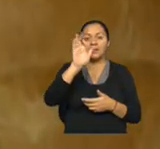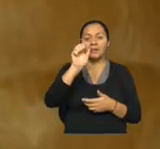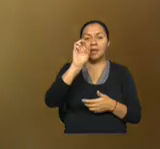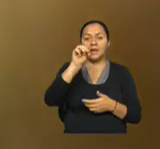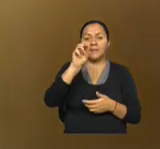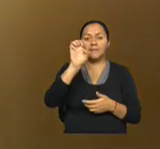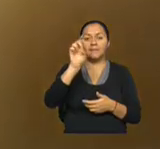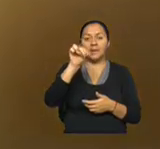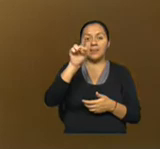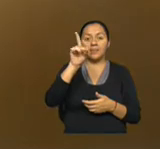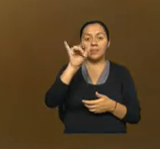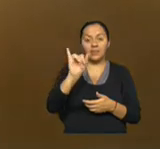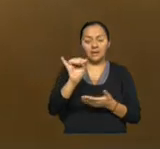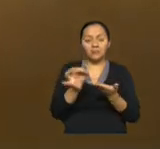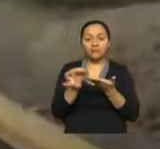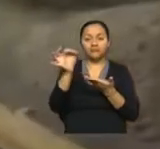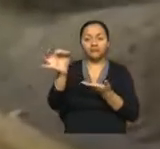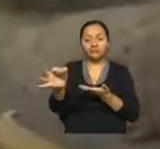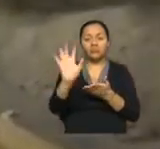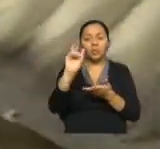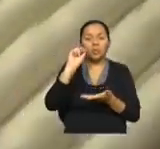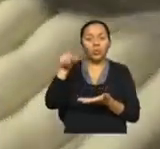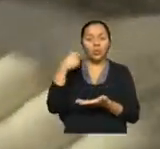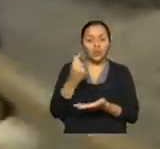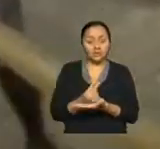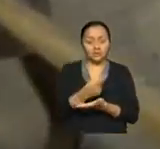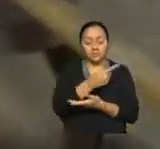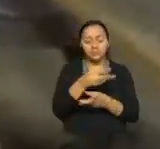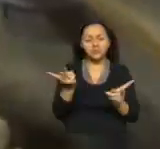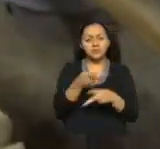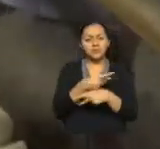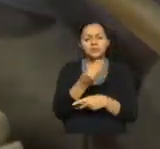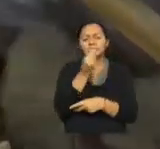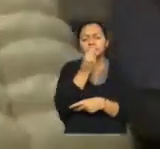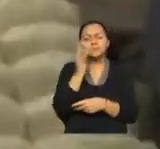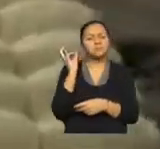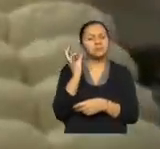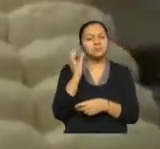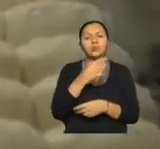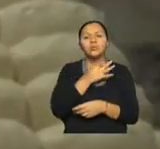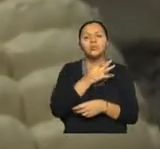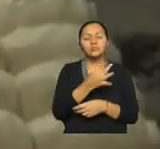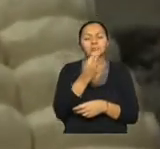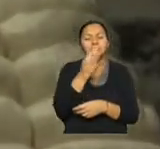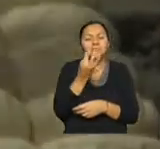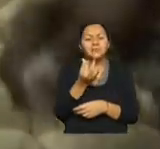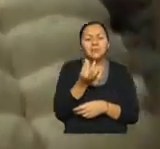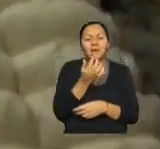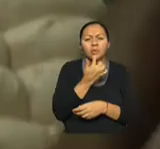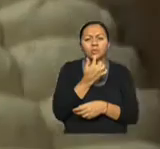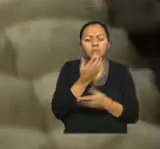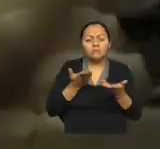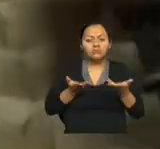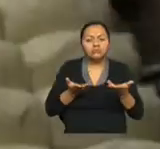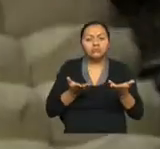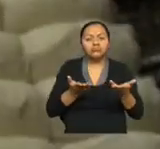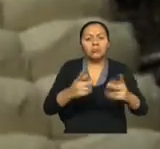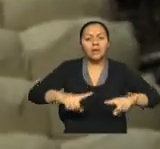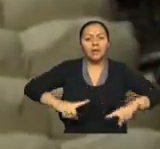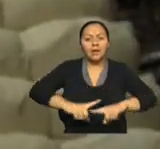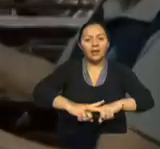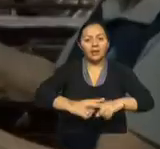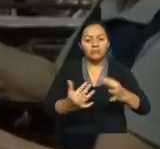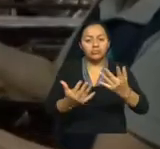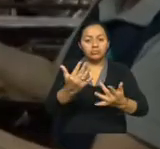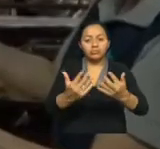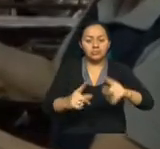del Guayas. Tal como lo explica, su producto es apetecido por el inigualable sabor que le da el horno de leña. Gracias